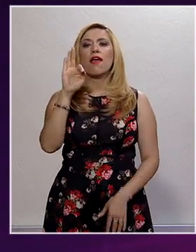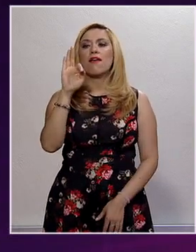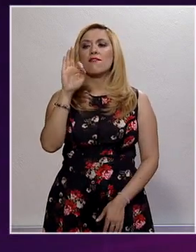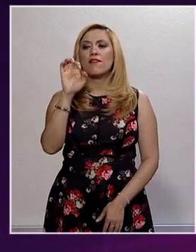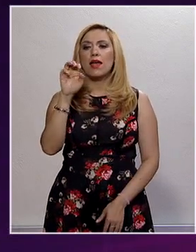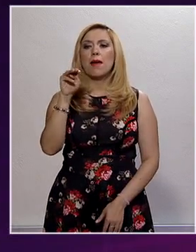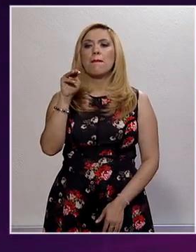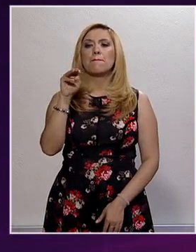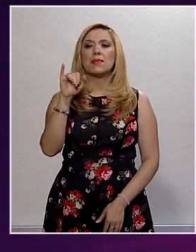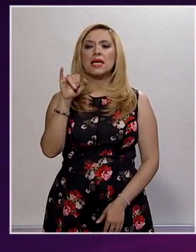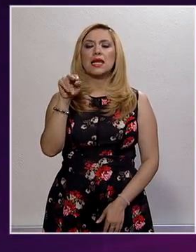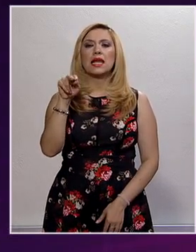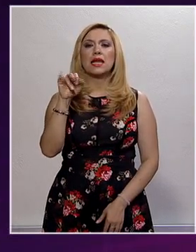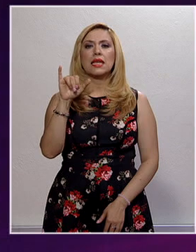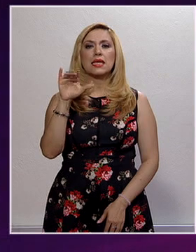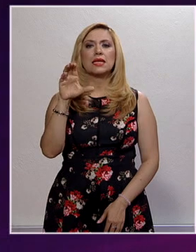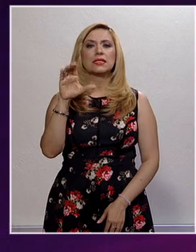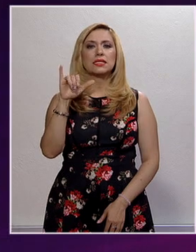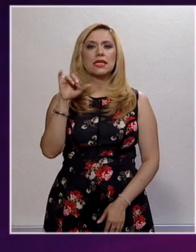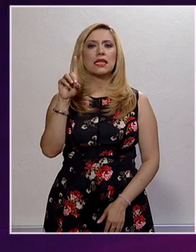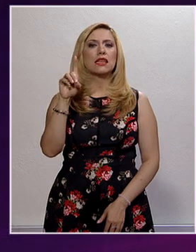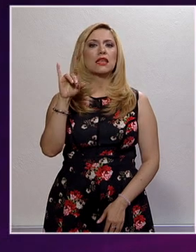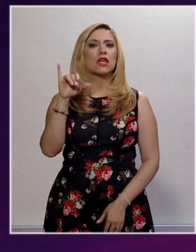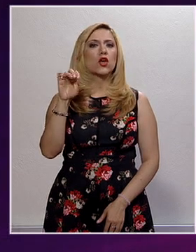femicidio. En realidad,